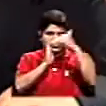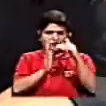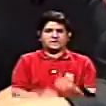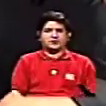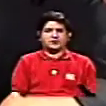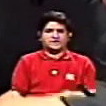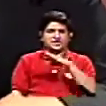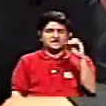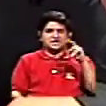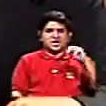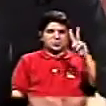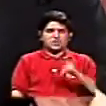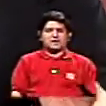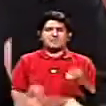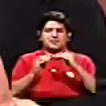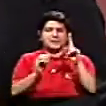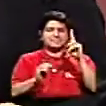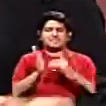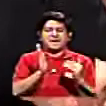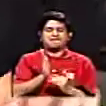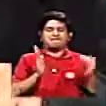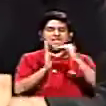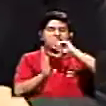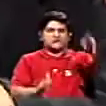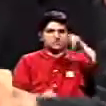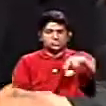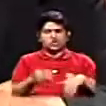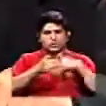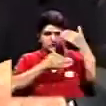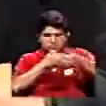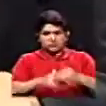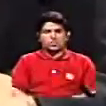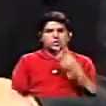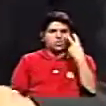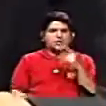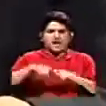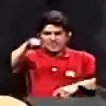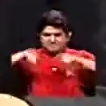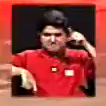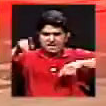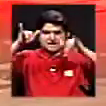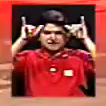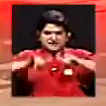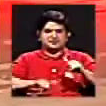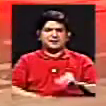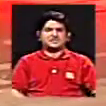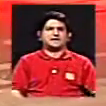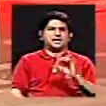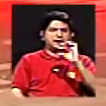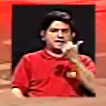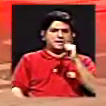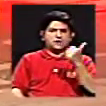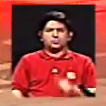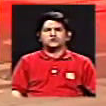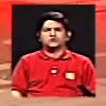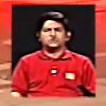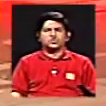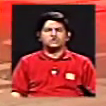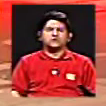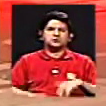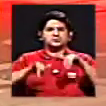y en noviembre más de 1,000 millones de colones. Y luego, si uno ve el gráfico, se mantiene el resto de meses